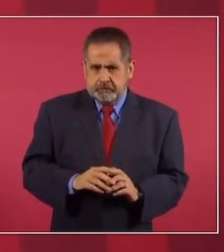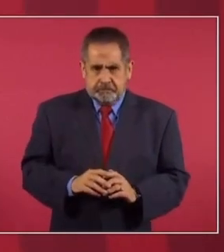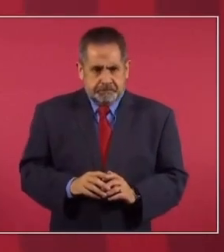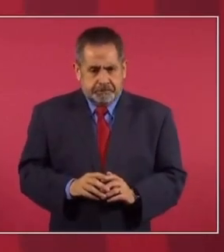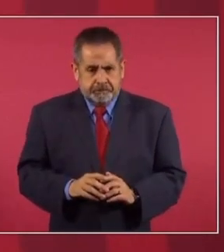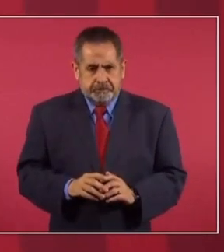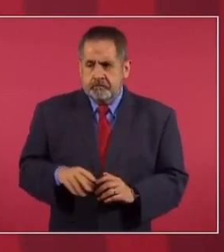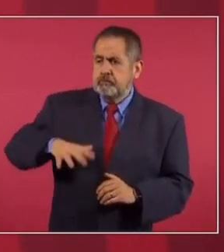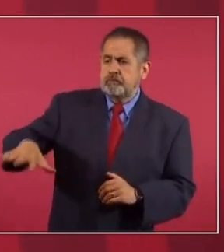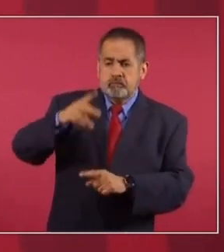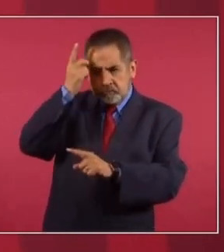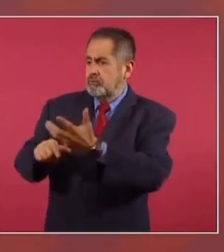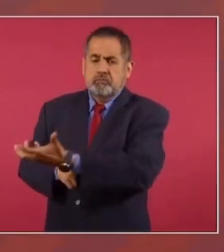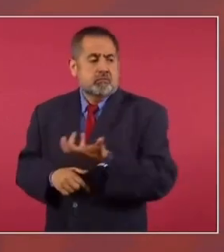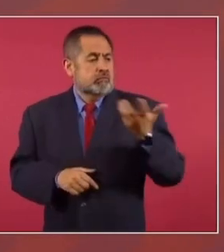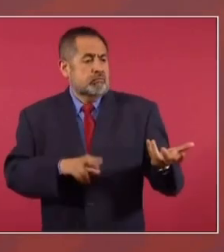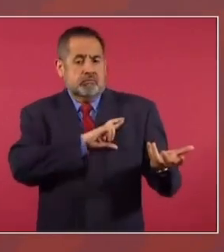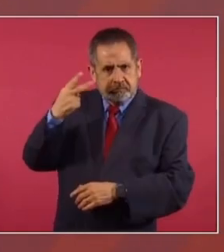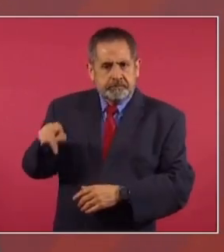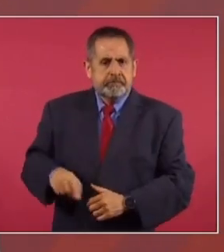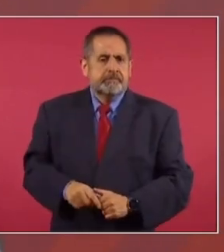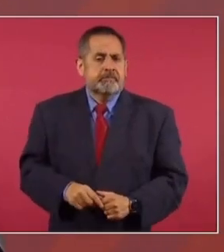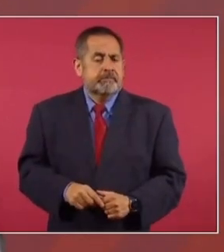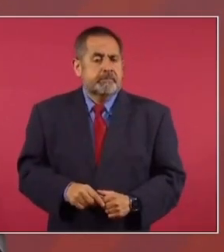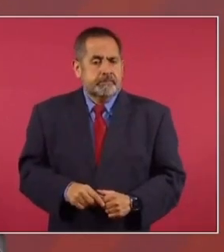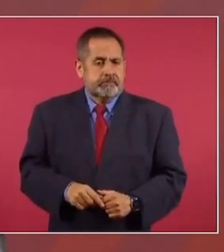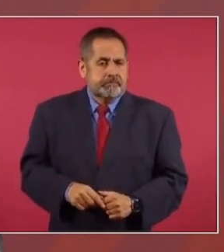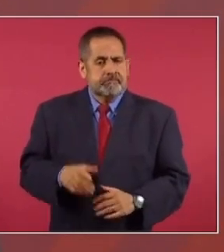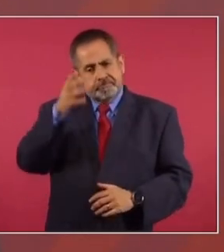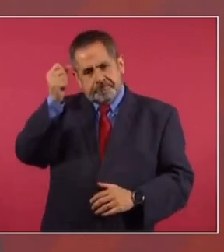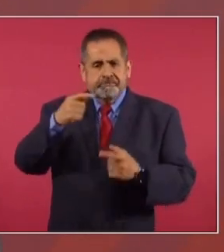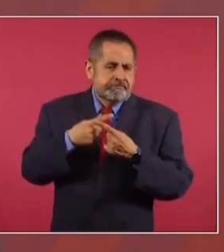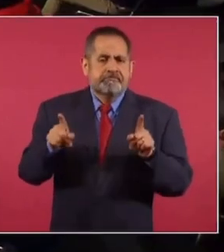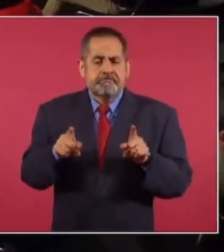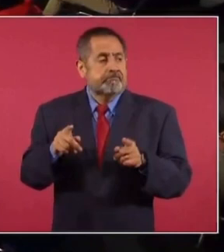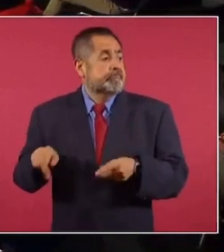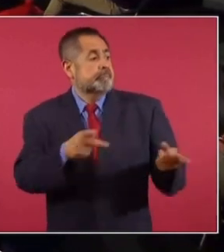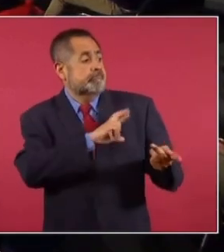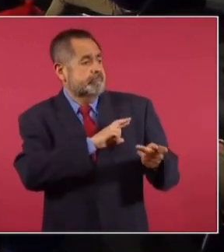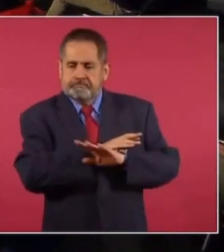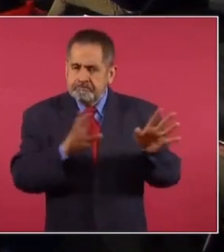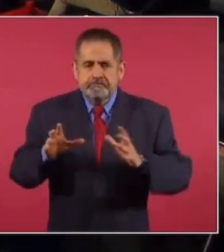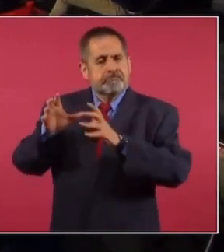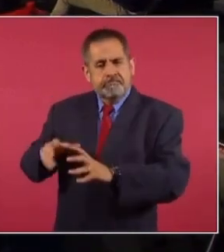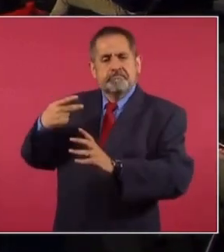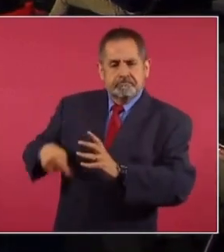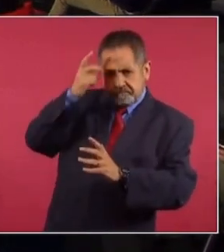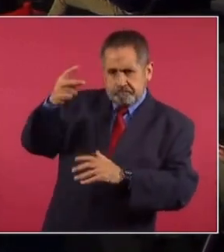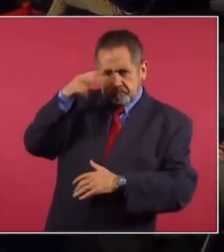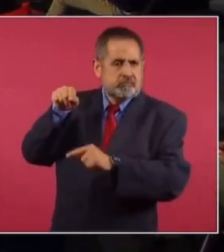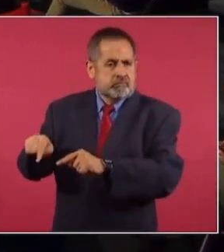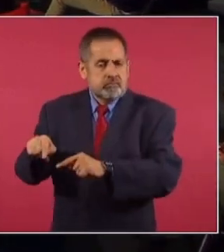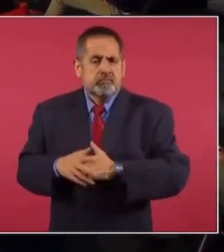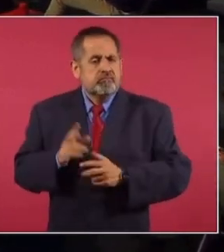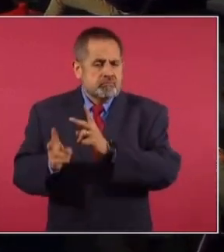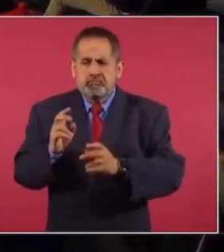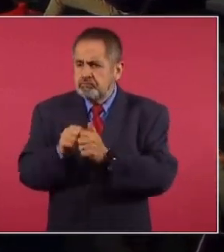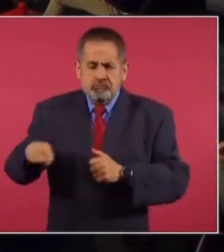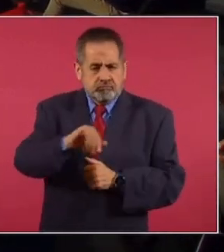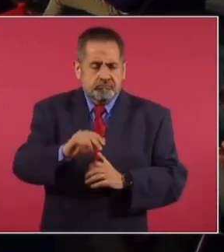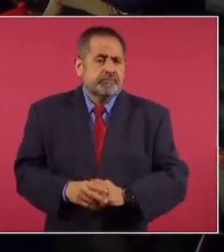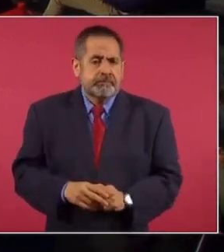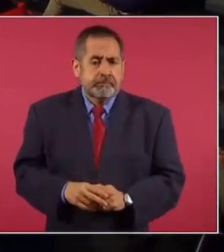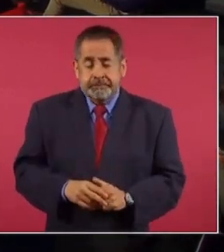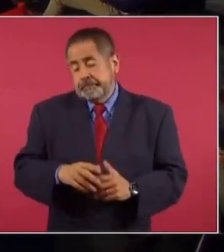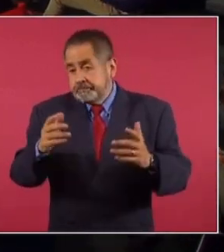convertir lo público en privado, nunca más. Son concepciones distintas. Entonces sí, hablamos con ellos. Sí, está